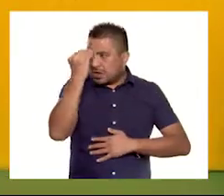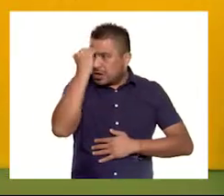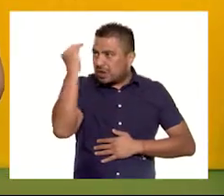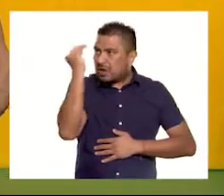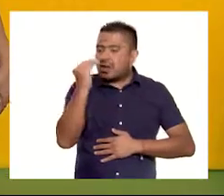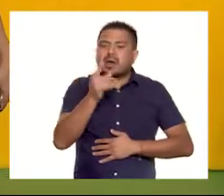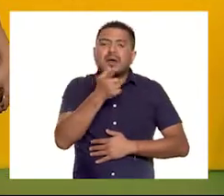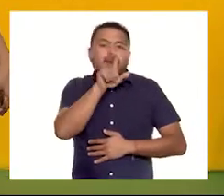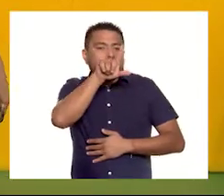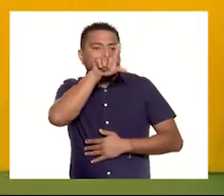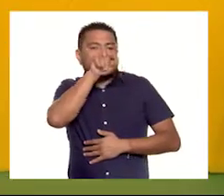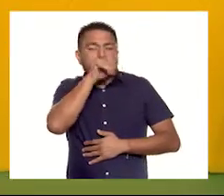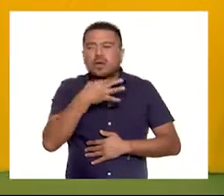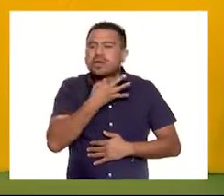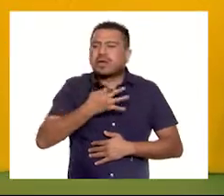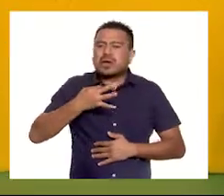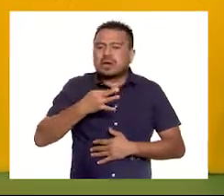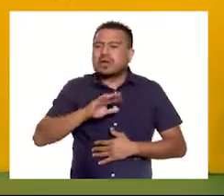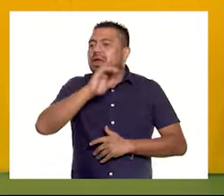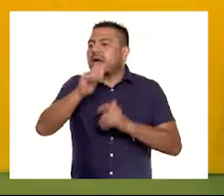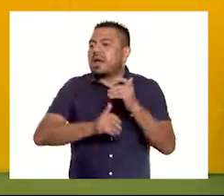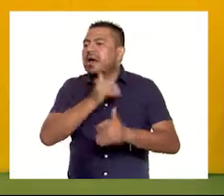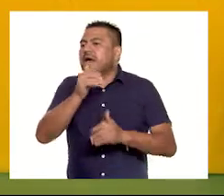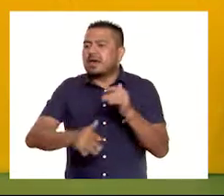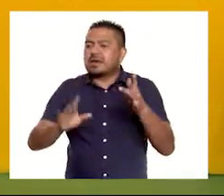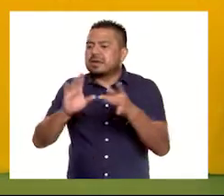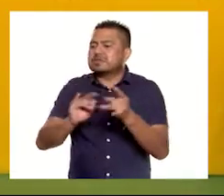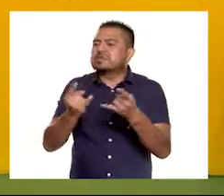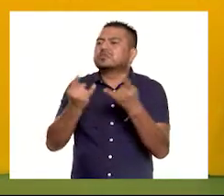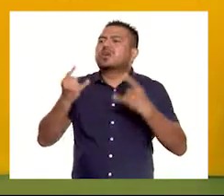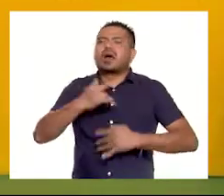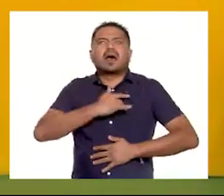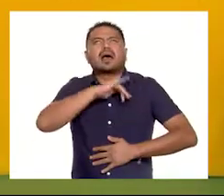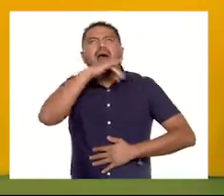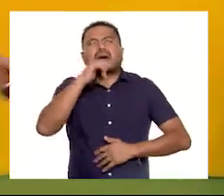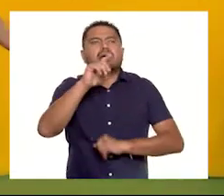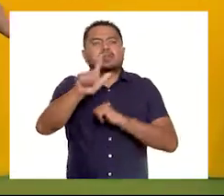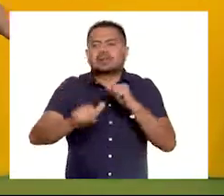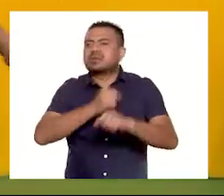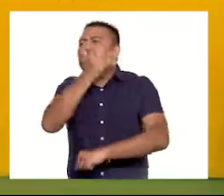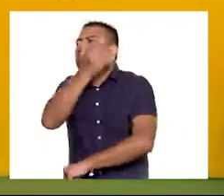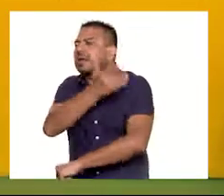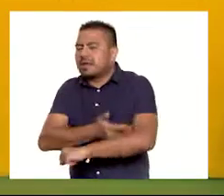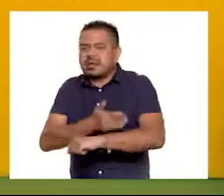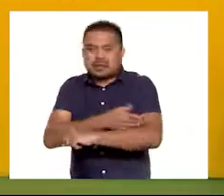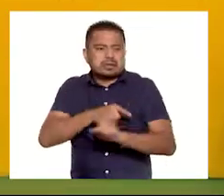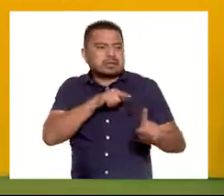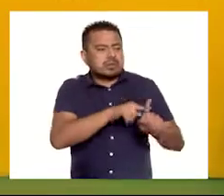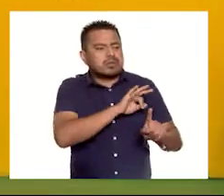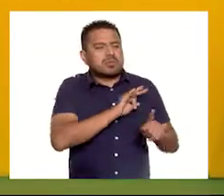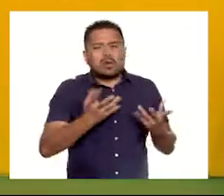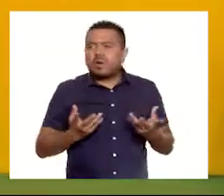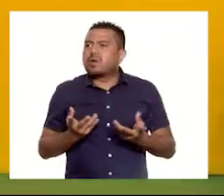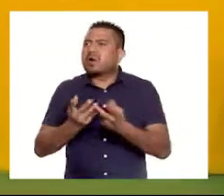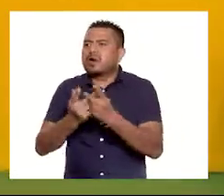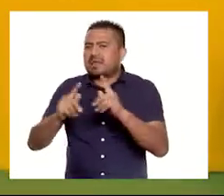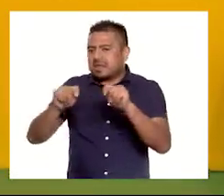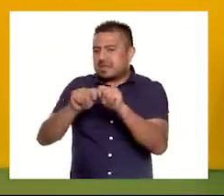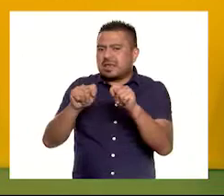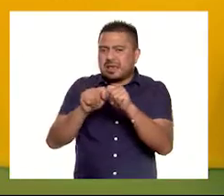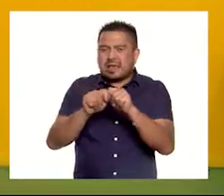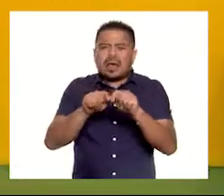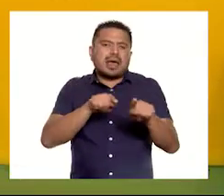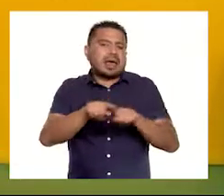a las gallinas y terminó contándoles una historia de amor. Cuando llegó la tarde, Sebastián pudo ir con su tía, su tío y